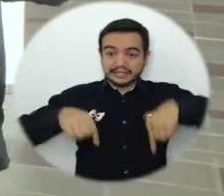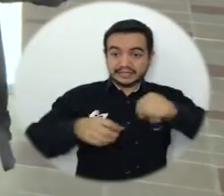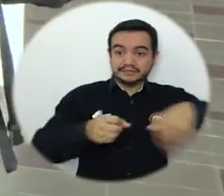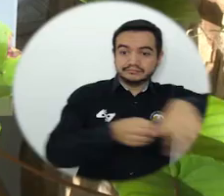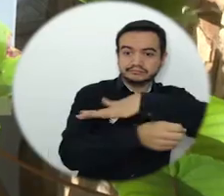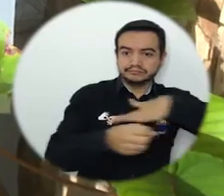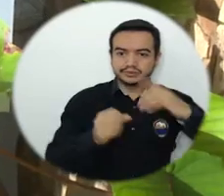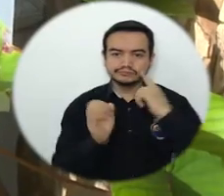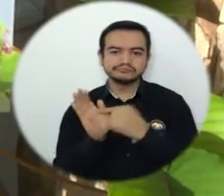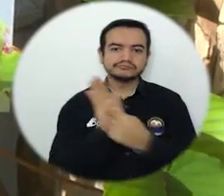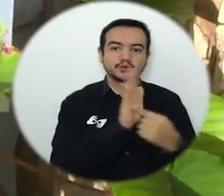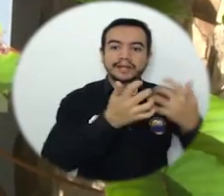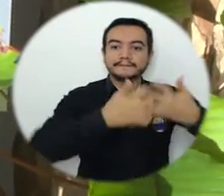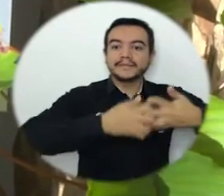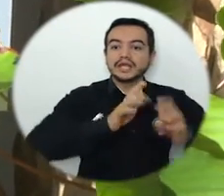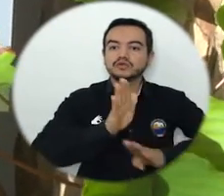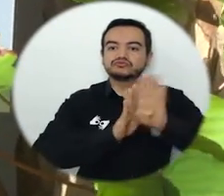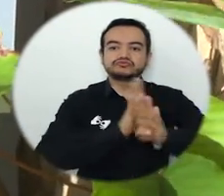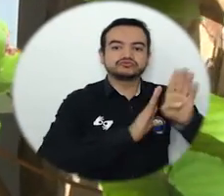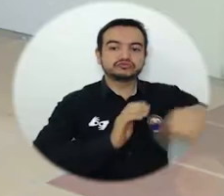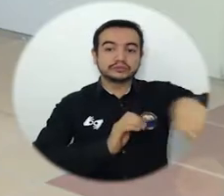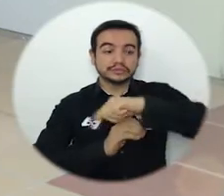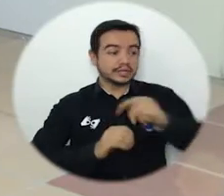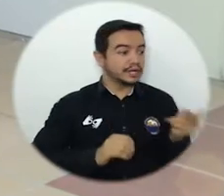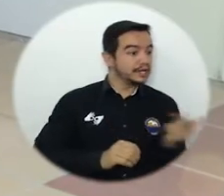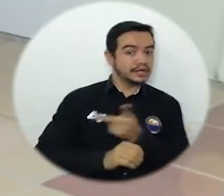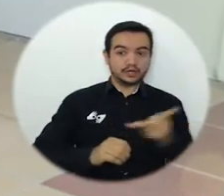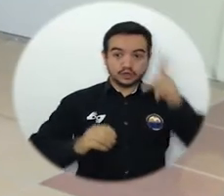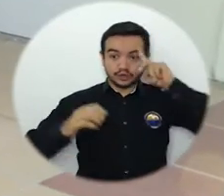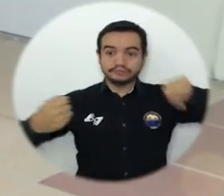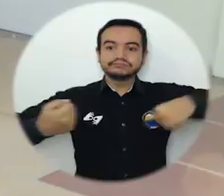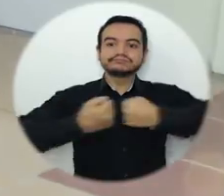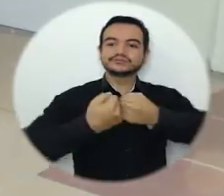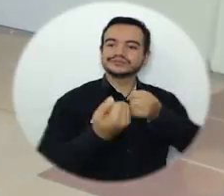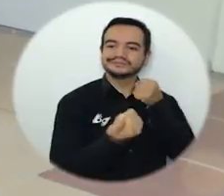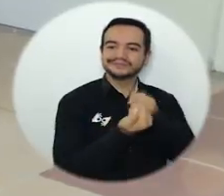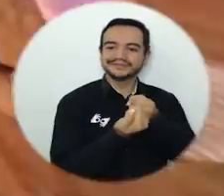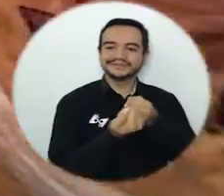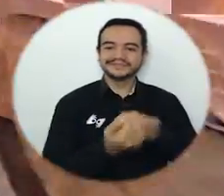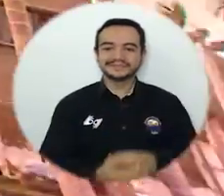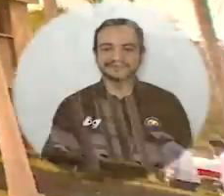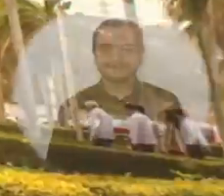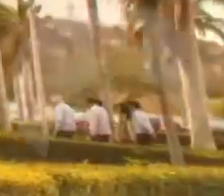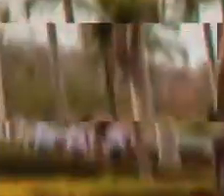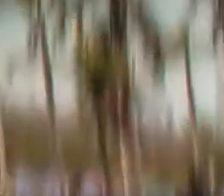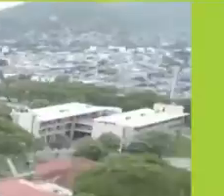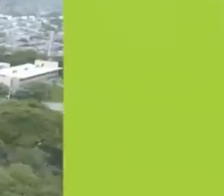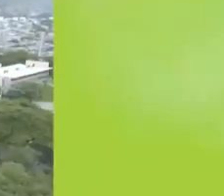compartieron experiencias innovadoras con sello social apoyadas por ambas instituciones.